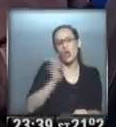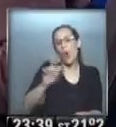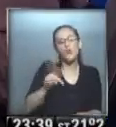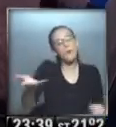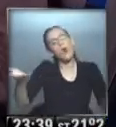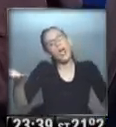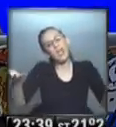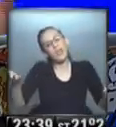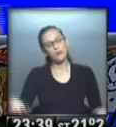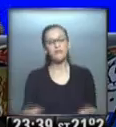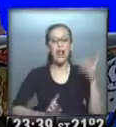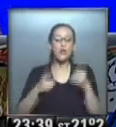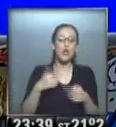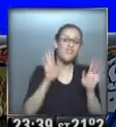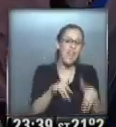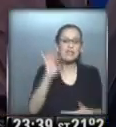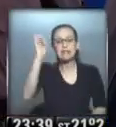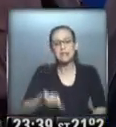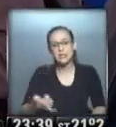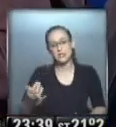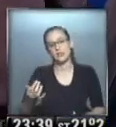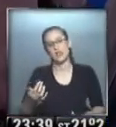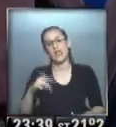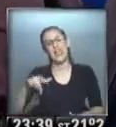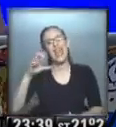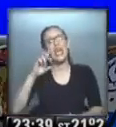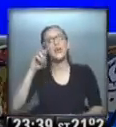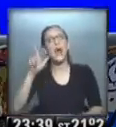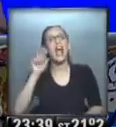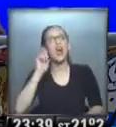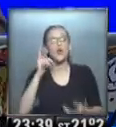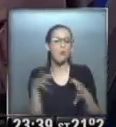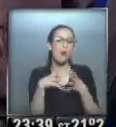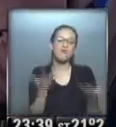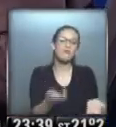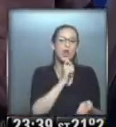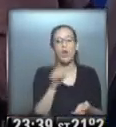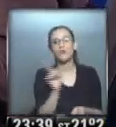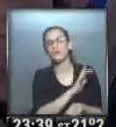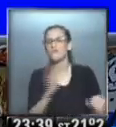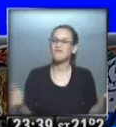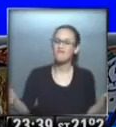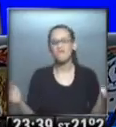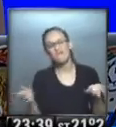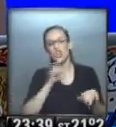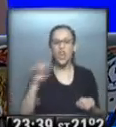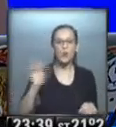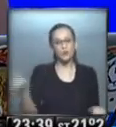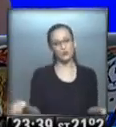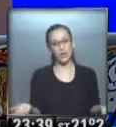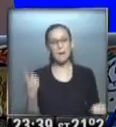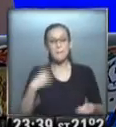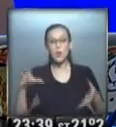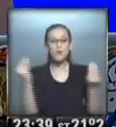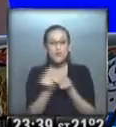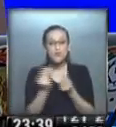Airbag? ¿Viste? Bueno, o sí sé por qué está Airbag. Puedo saber por qué está Airbag, digamos. No sea malo, Martina, pero no me gusta mucho a mí. Pero, por ejemplo, hay muchas